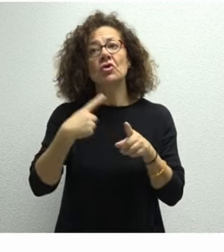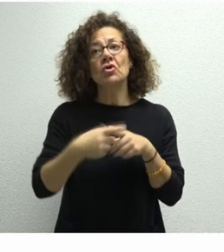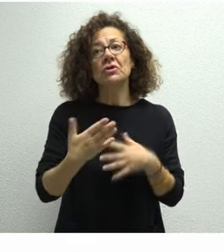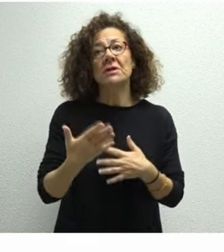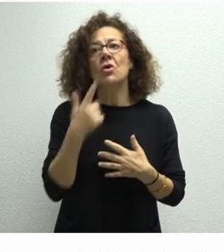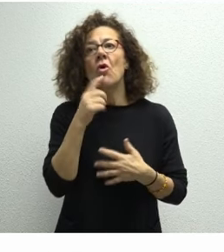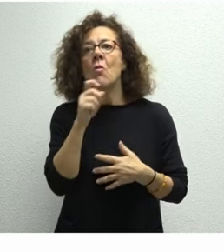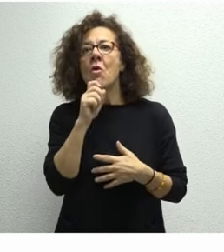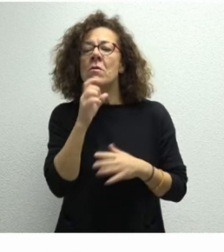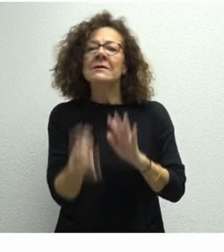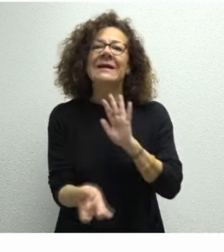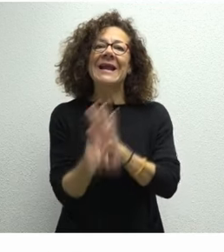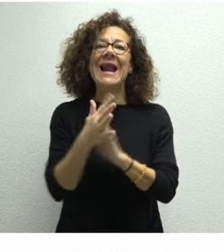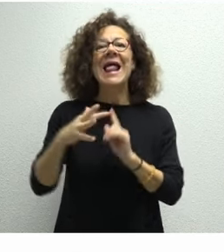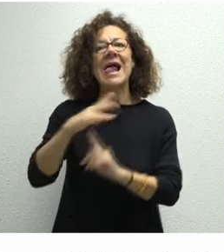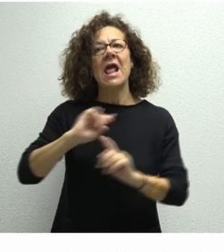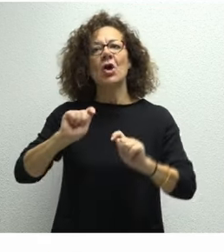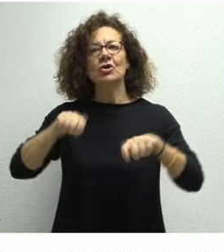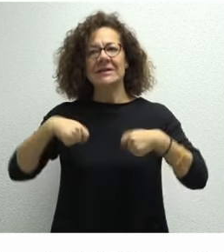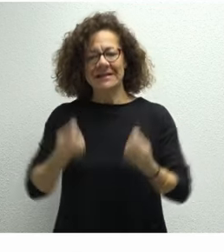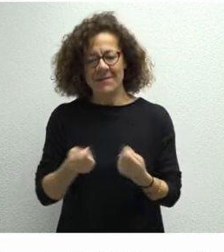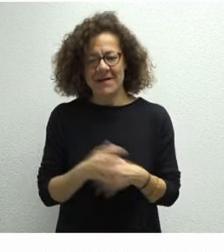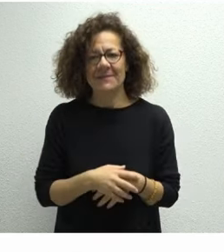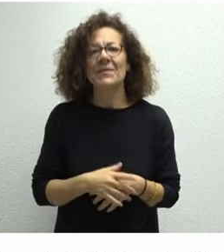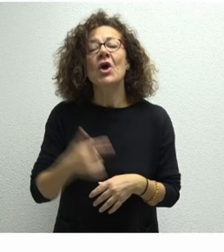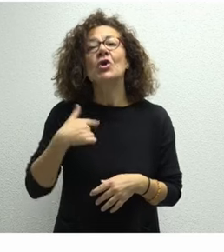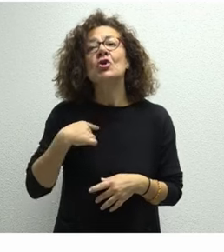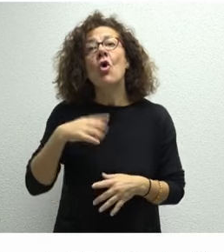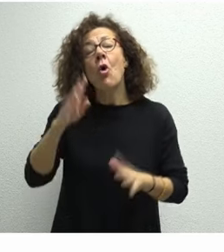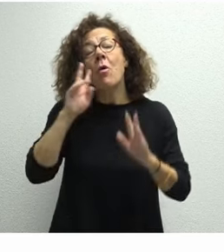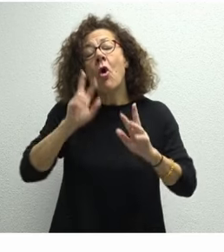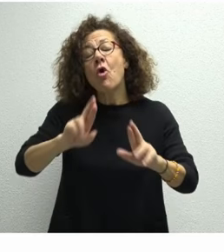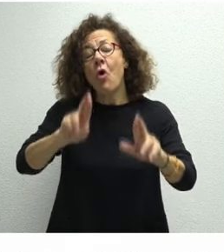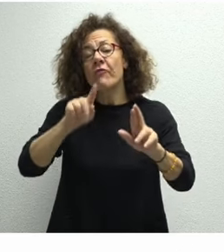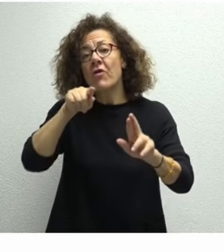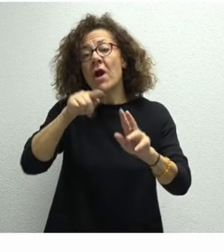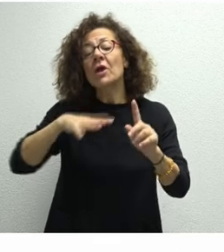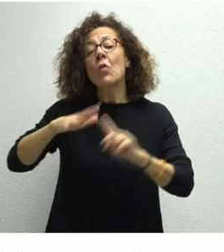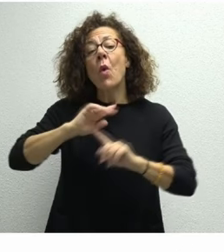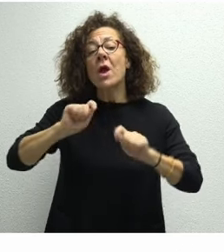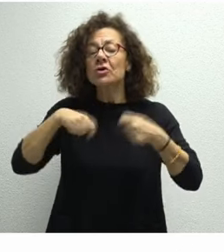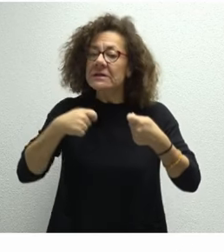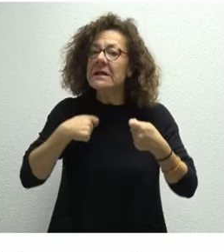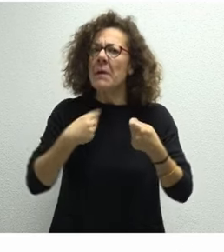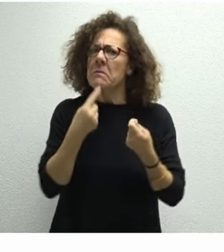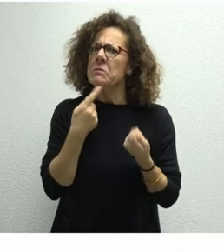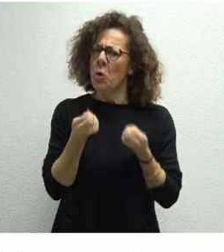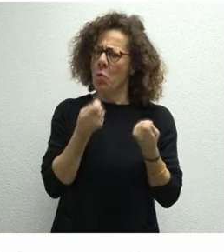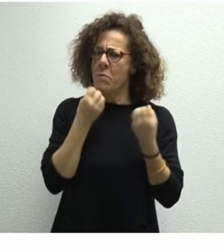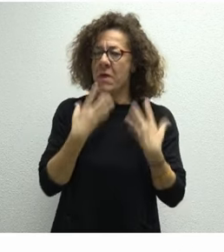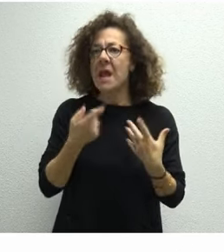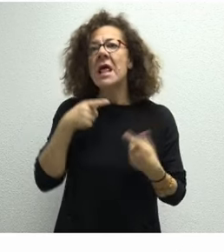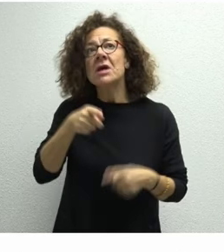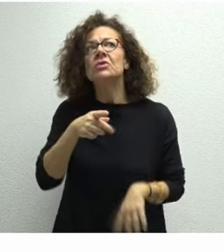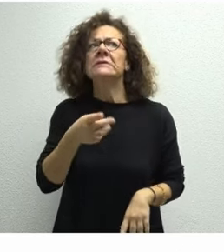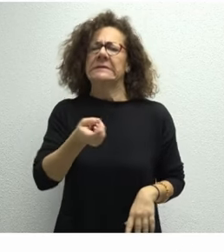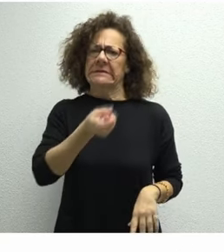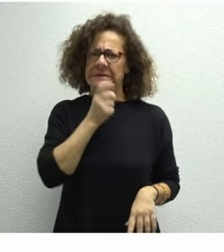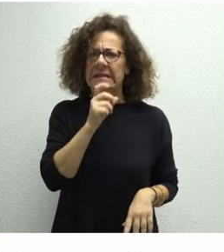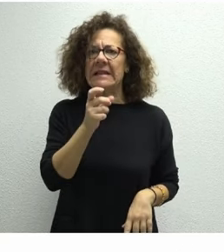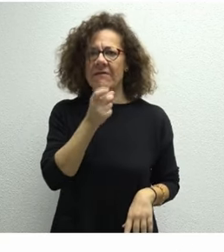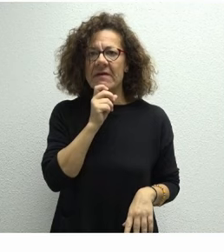generar ecosistemas Espero que se te den bien los ecosistemas no es un elemento complejo